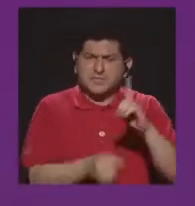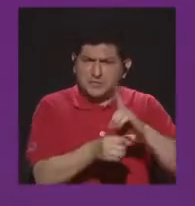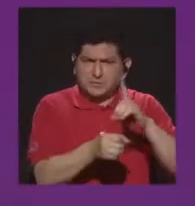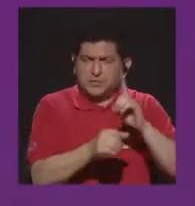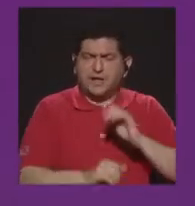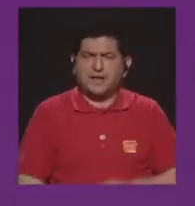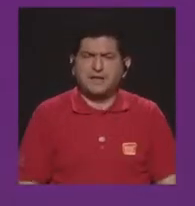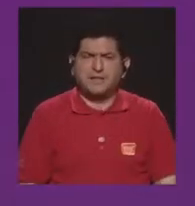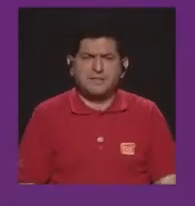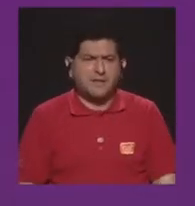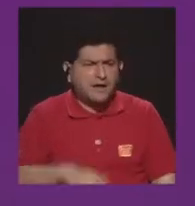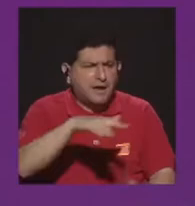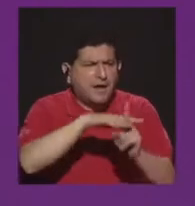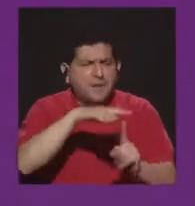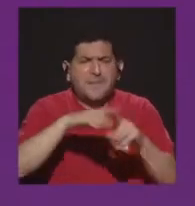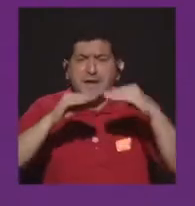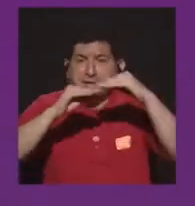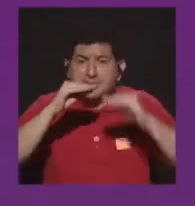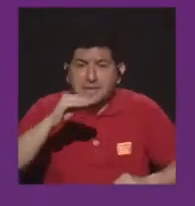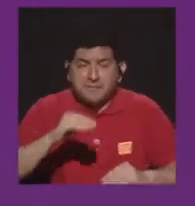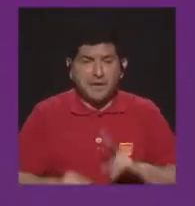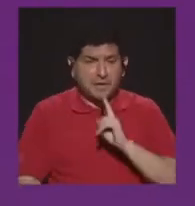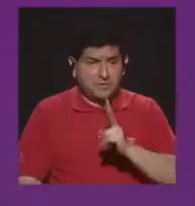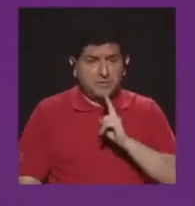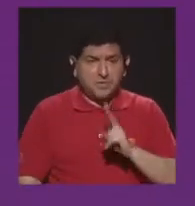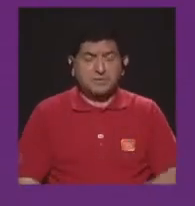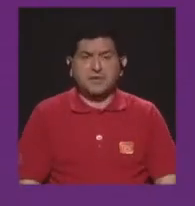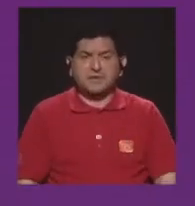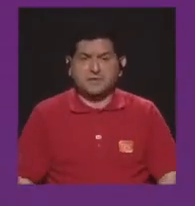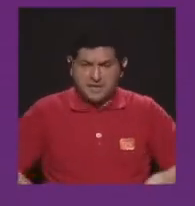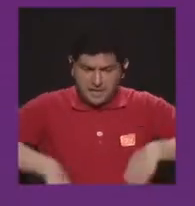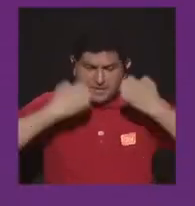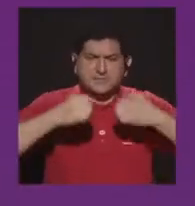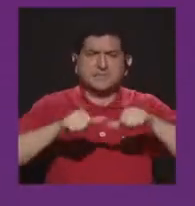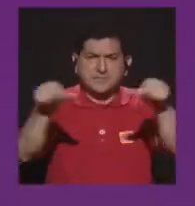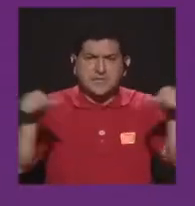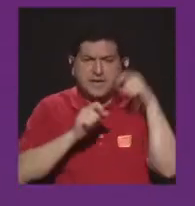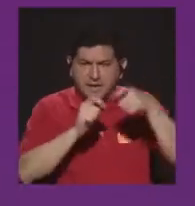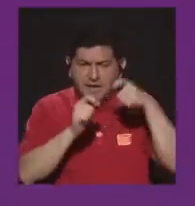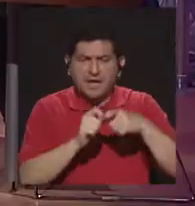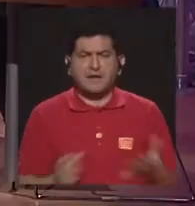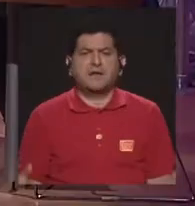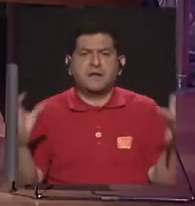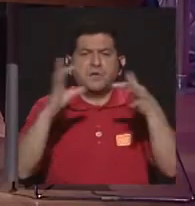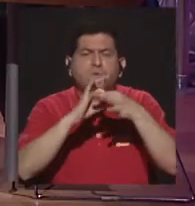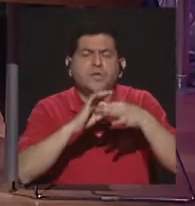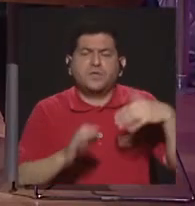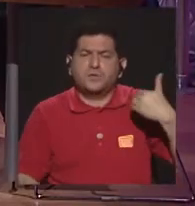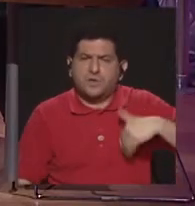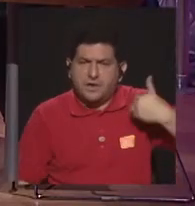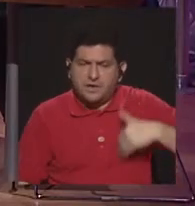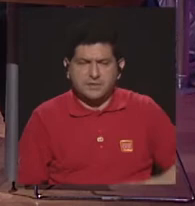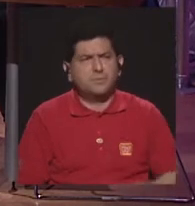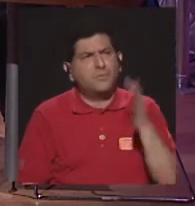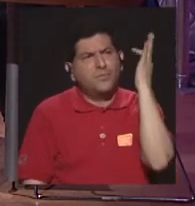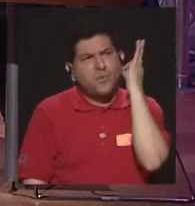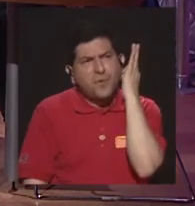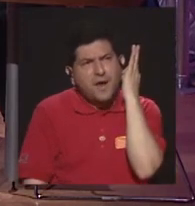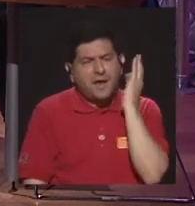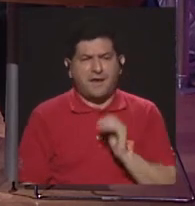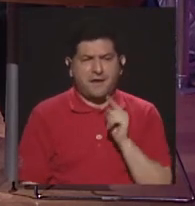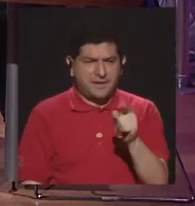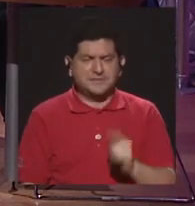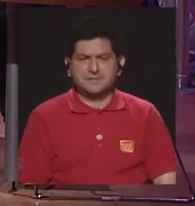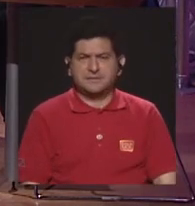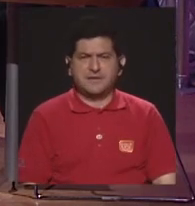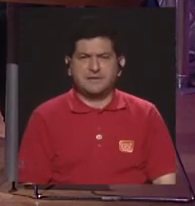de cómo aparecemos mucho menos de las que somos en ámbitos específicos y vinculamos, por ejemplo, en Argentina, cuántas mujeres estábamos